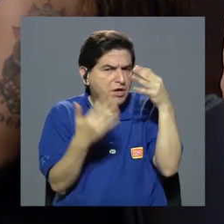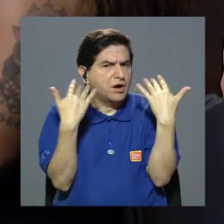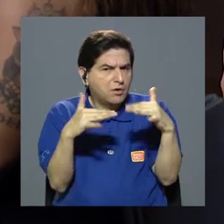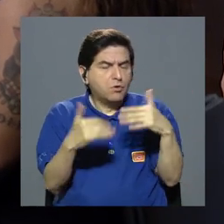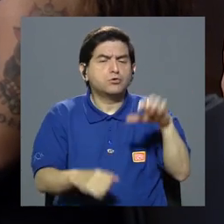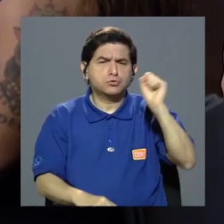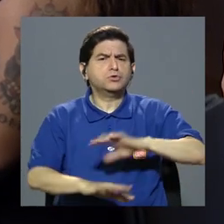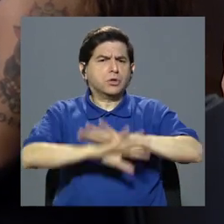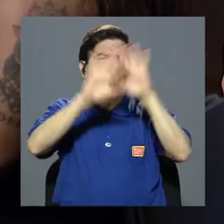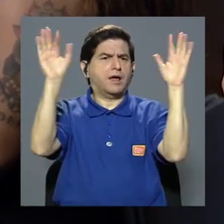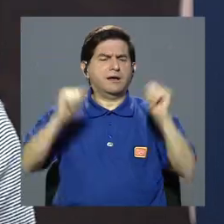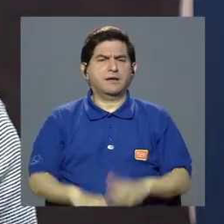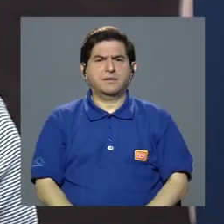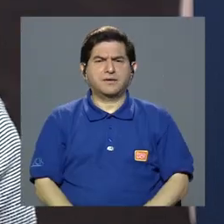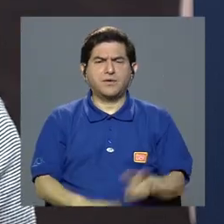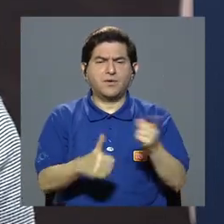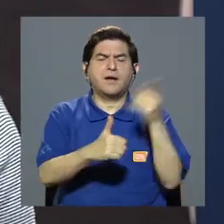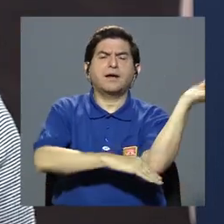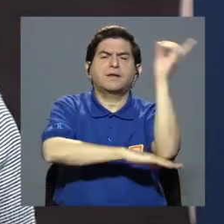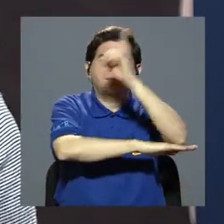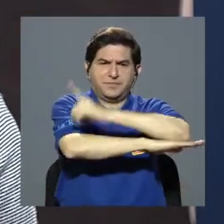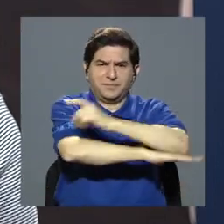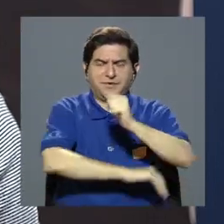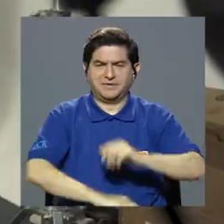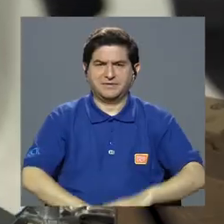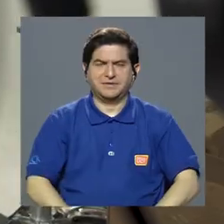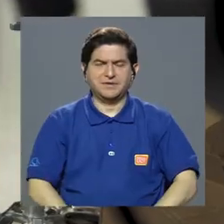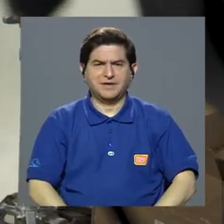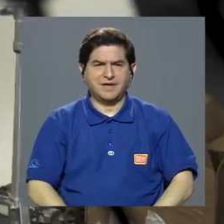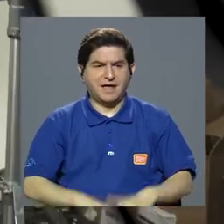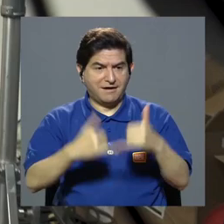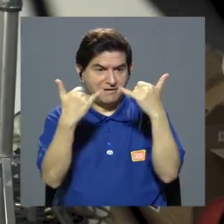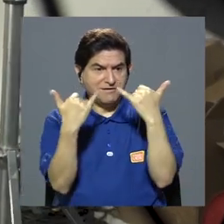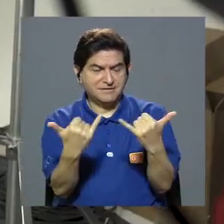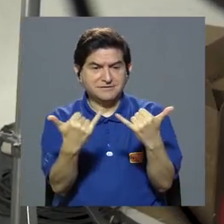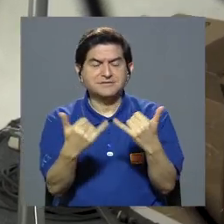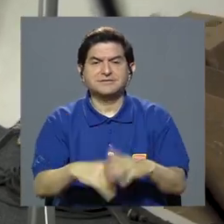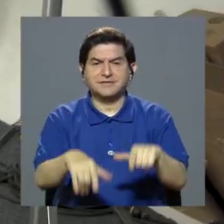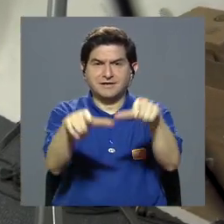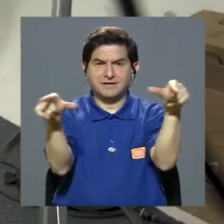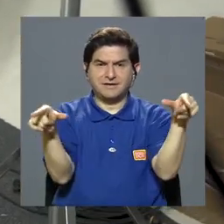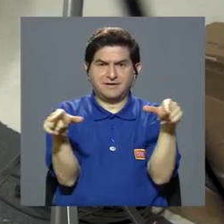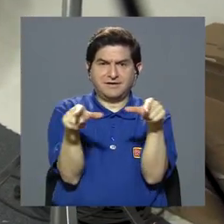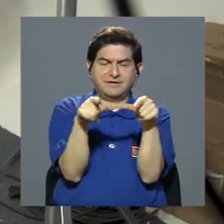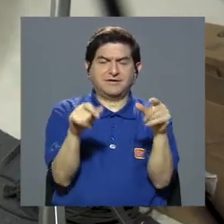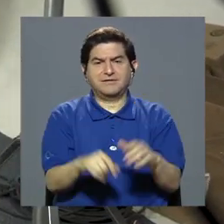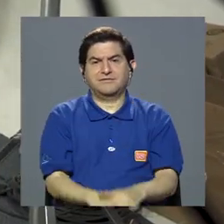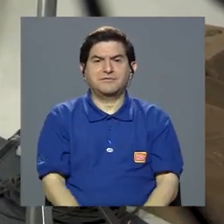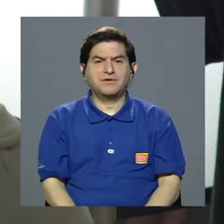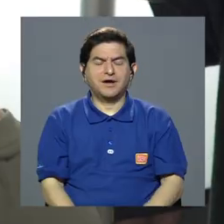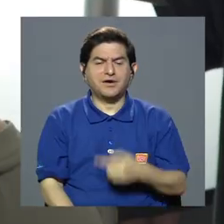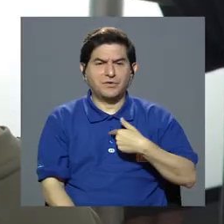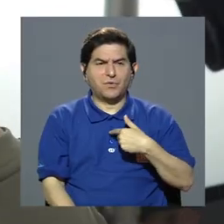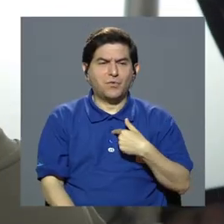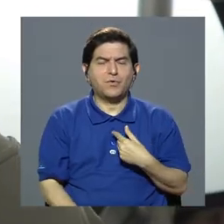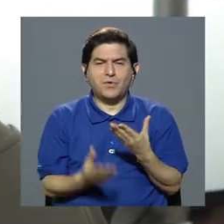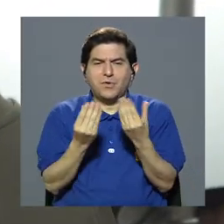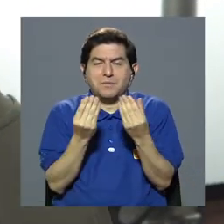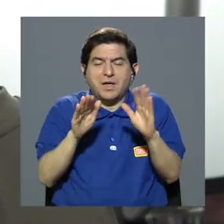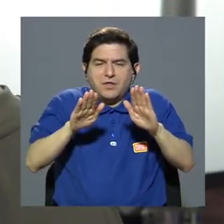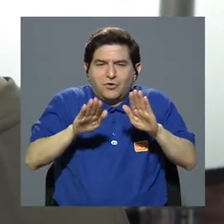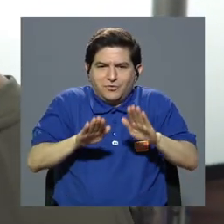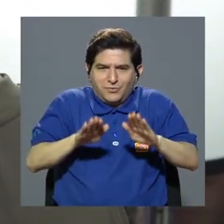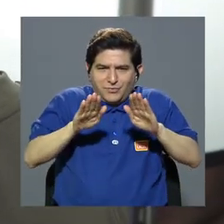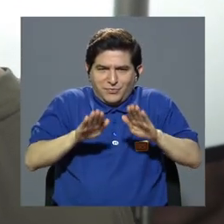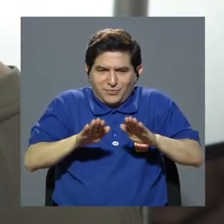un gran aprendizaje claro desde el primer día digamos llegar y tal vez se esté calmar